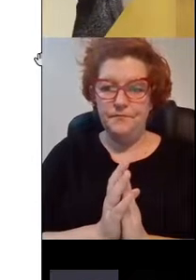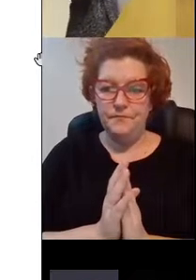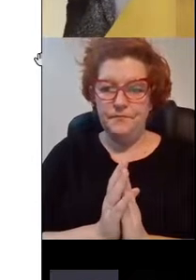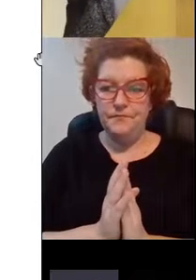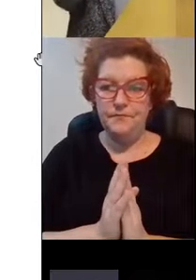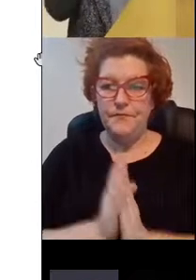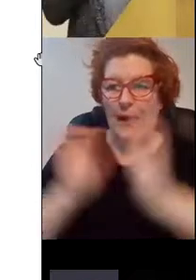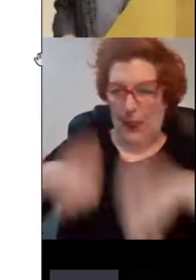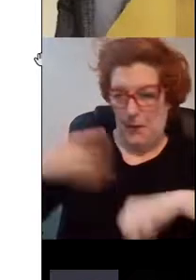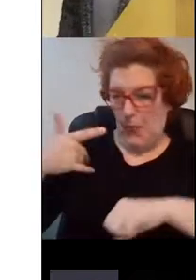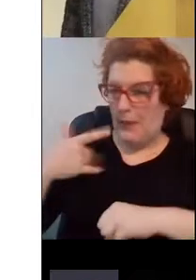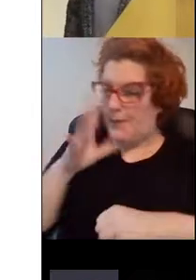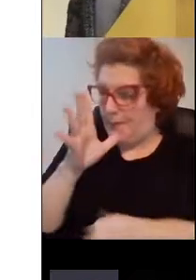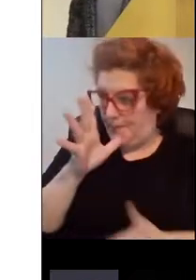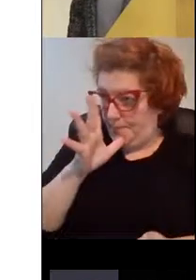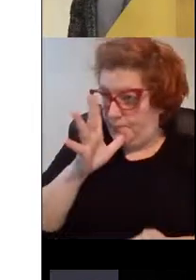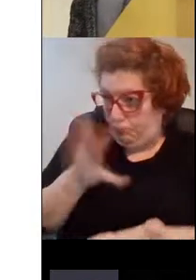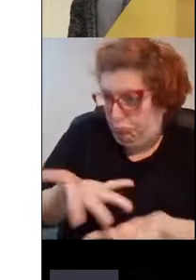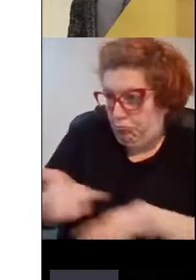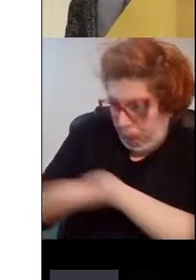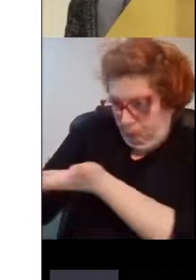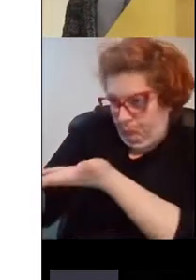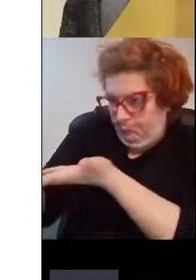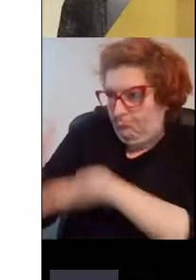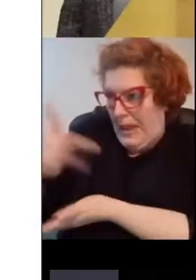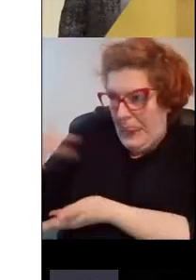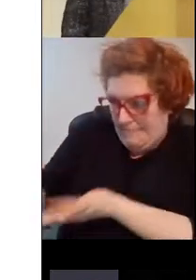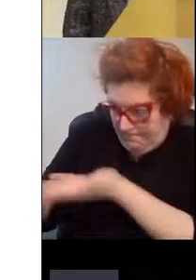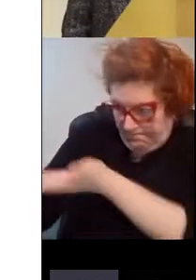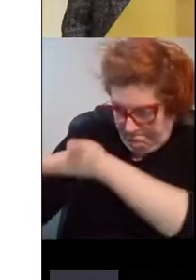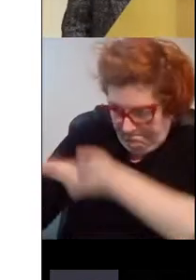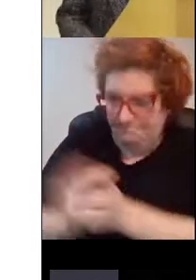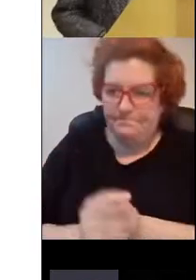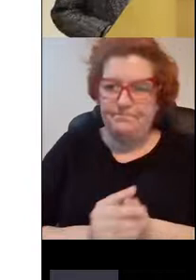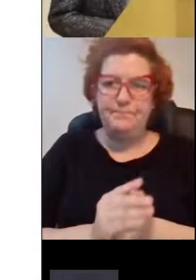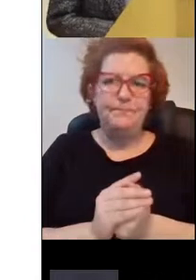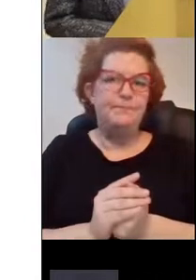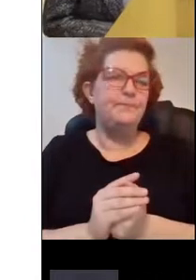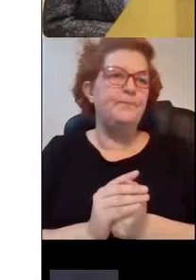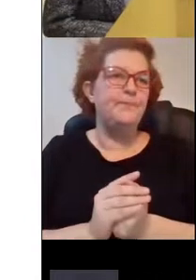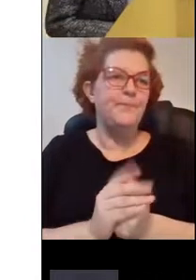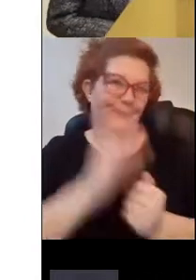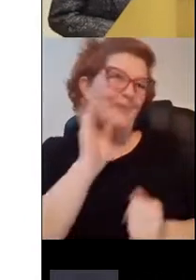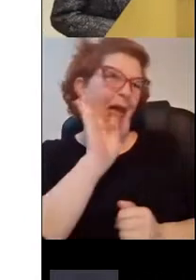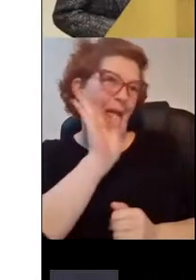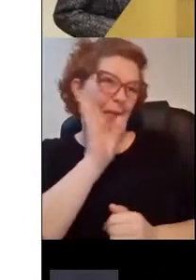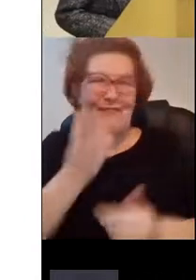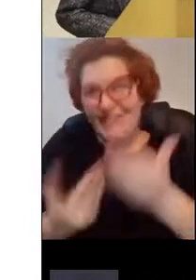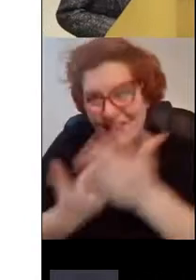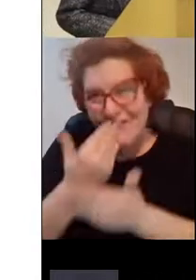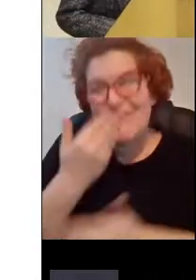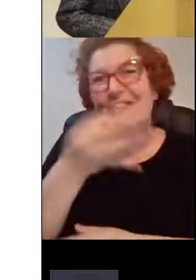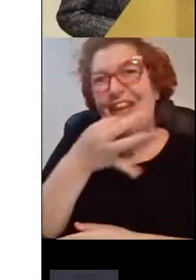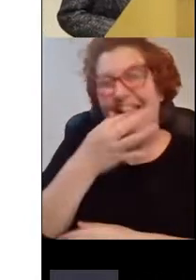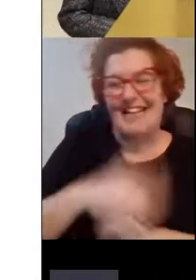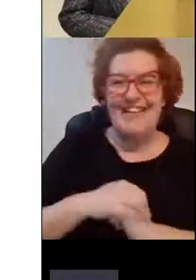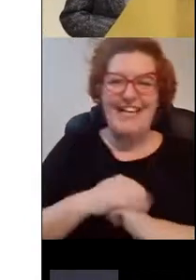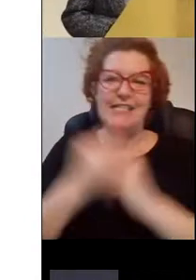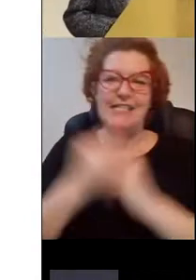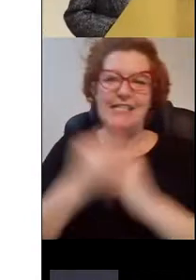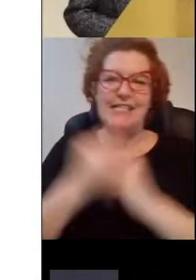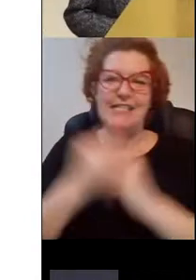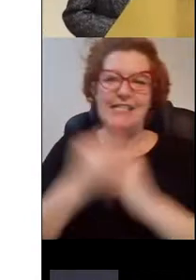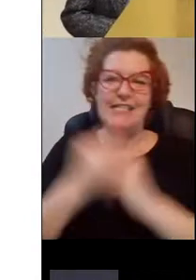De acuerdo, pues adelante. Bien. Hola, buenas tardes. Muchas